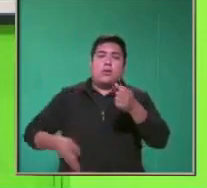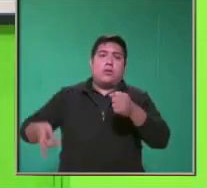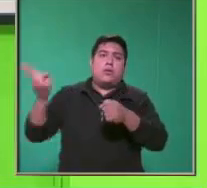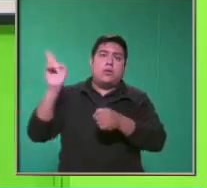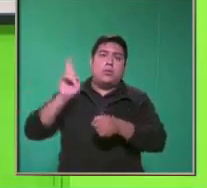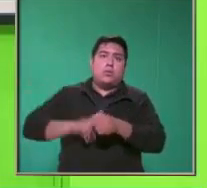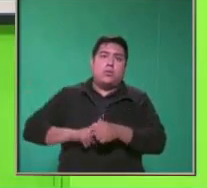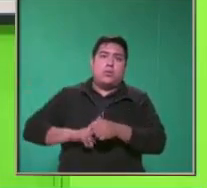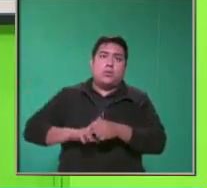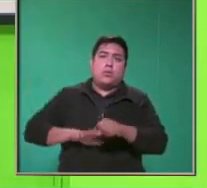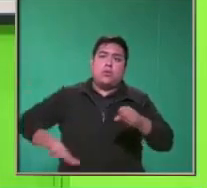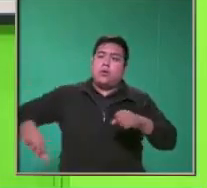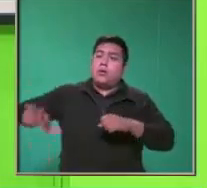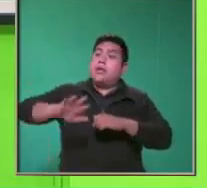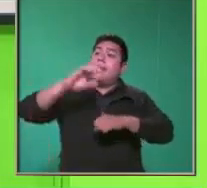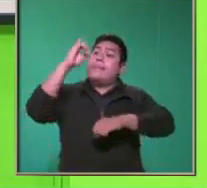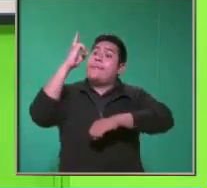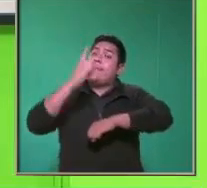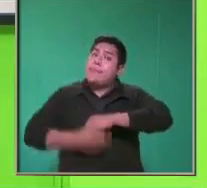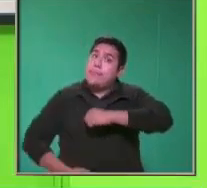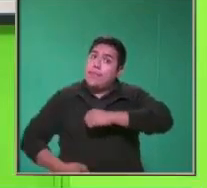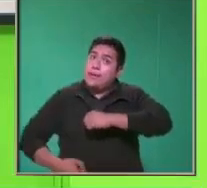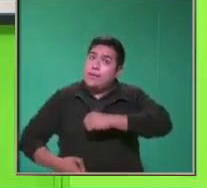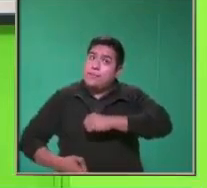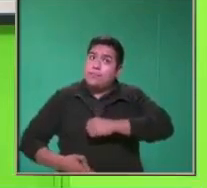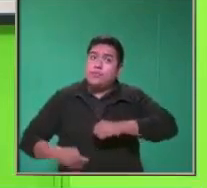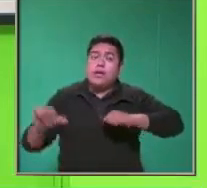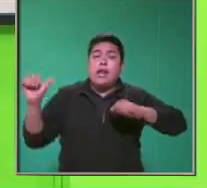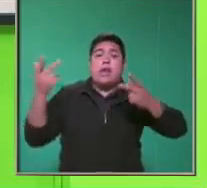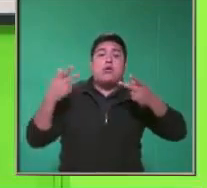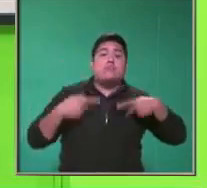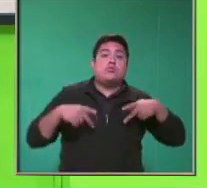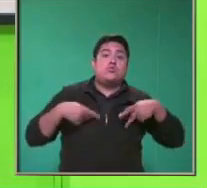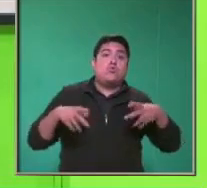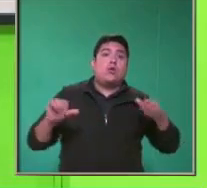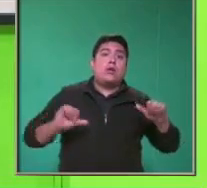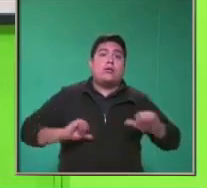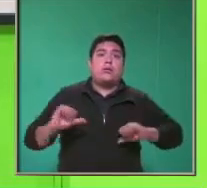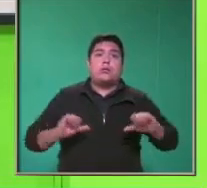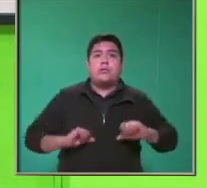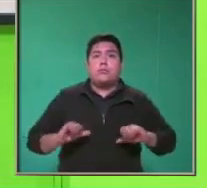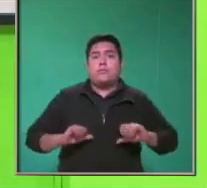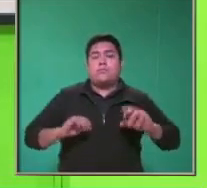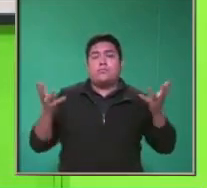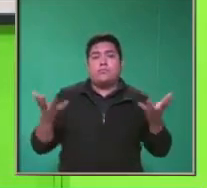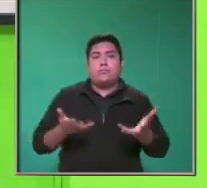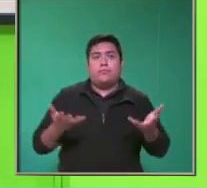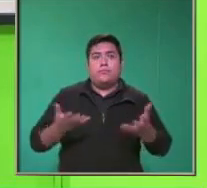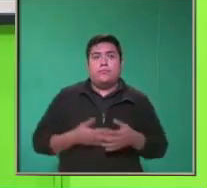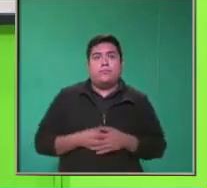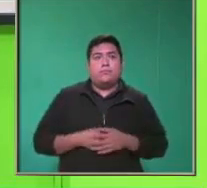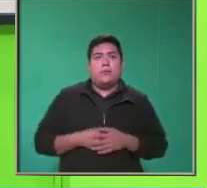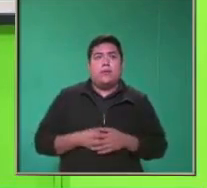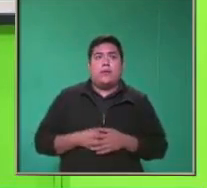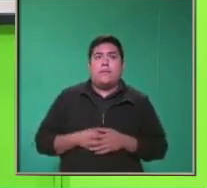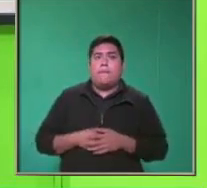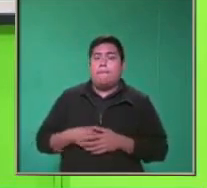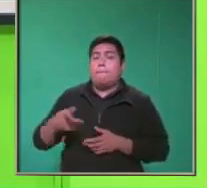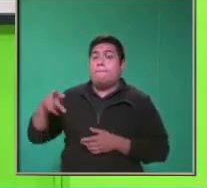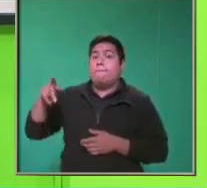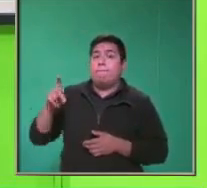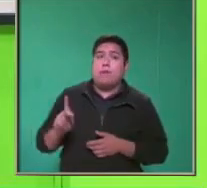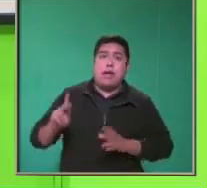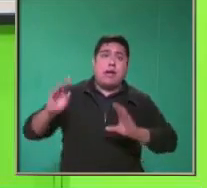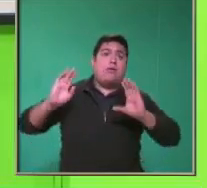afectaciones que forman parte de la actividad humana y que no podemos evitar, pero debemos disminuir a como dé